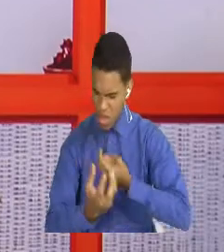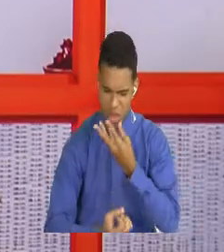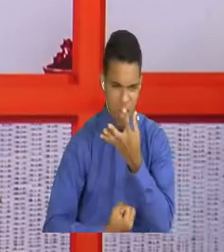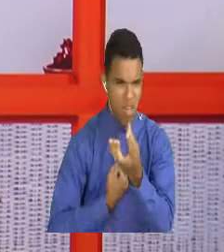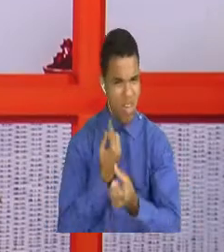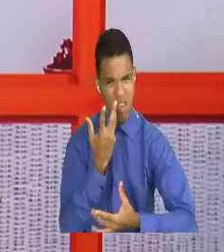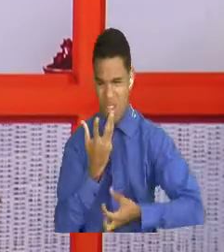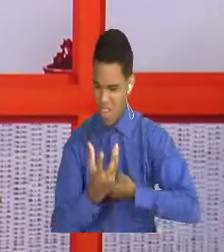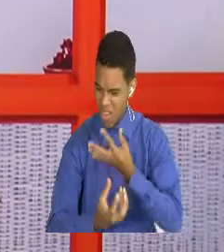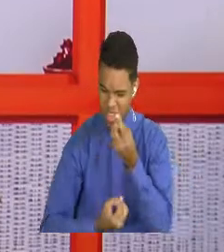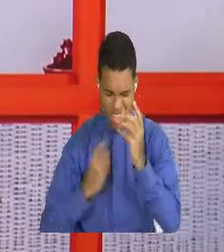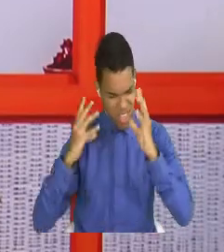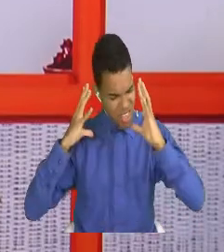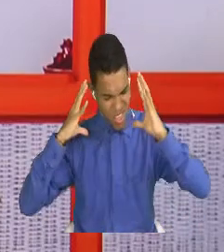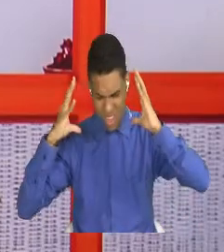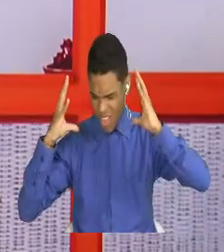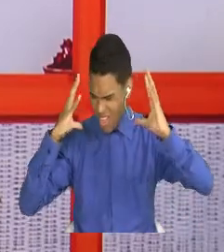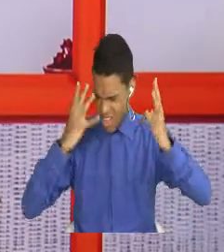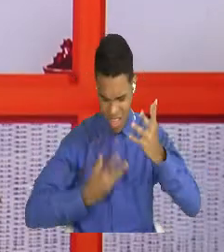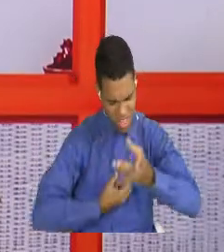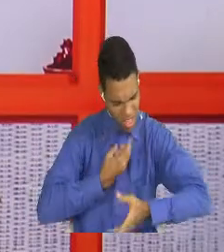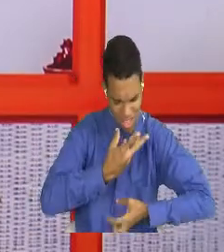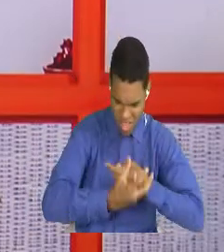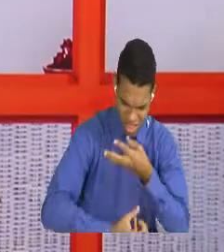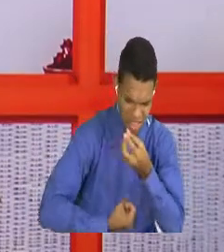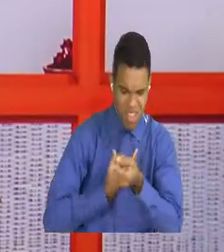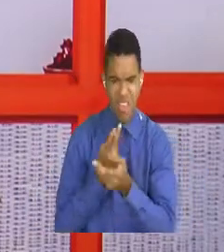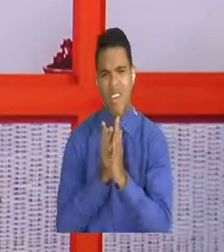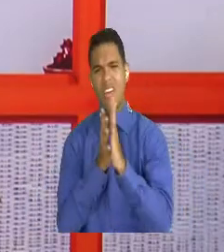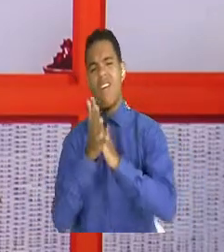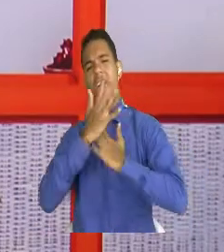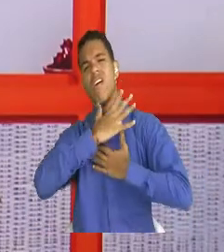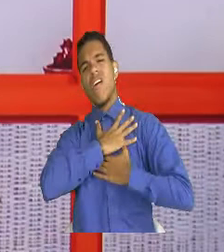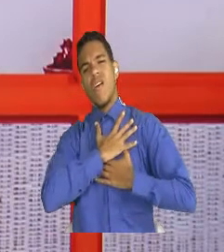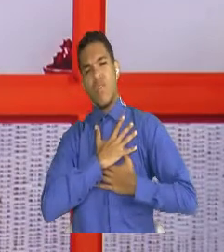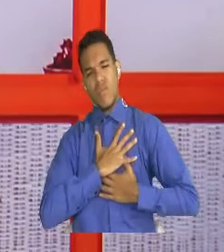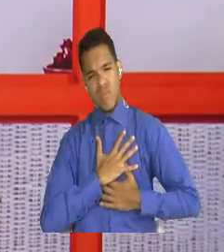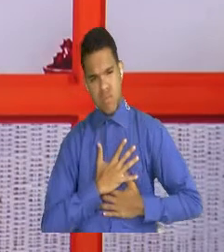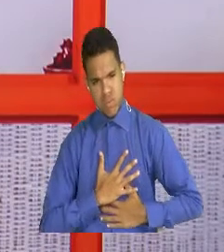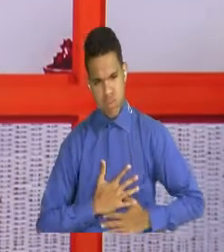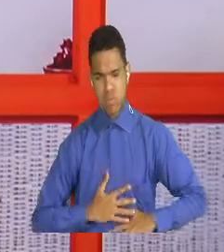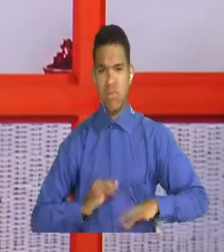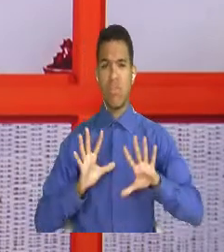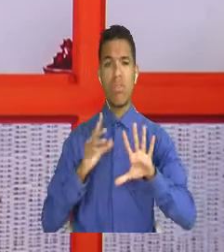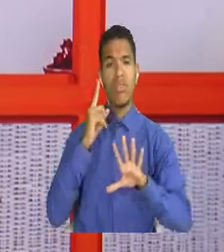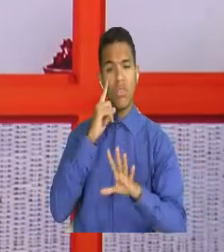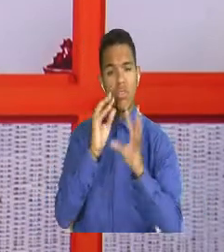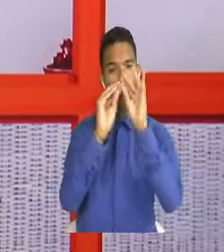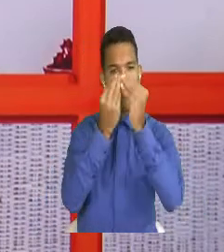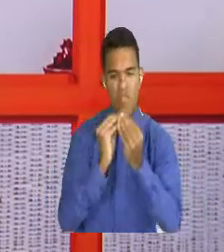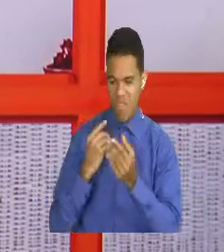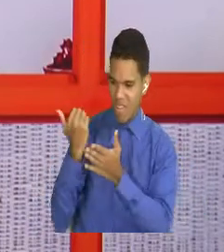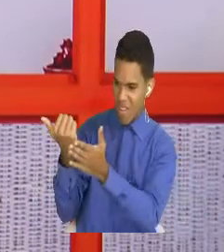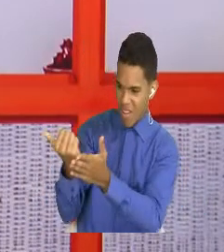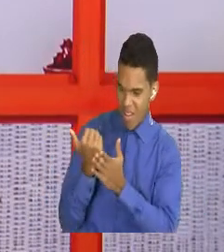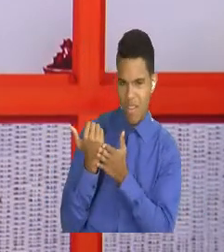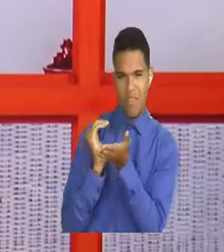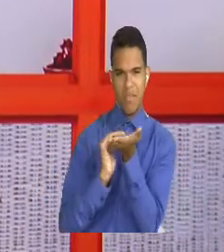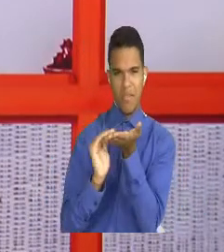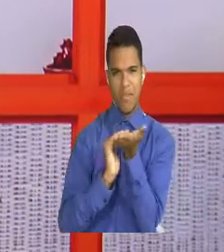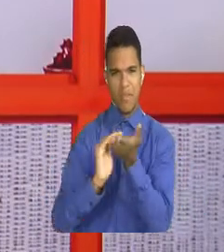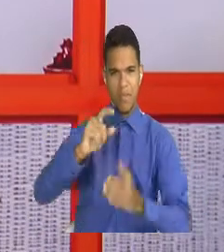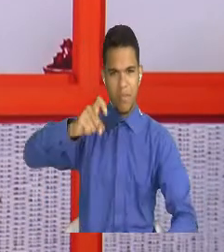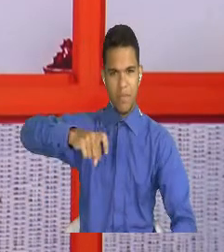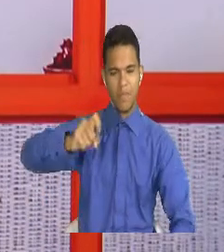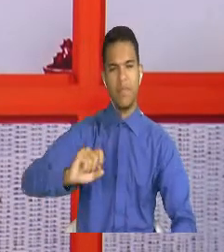que estamos sintiendo, lo que estamos pensando y encontrar esas herramientas que nos puedan ayudar a solucionarlo.